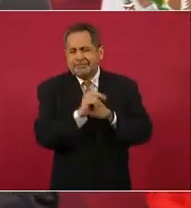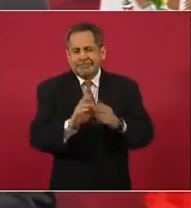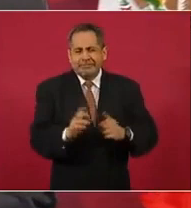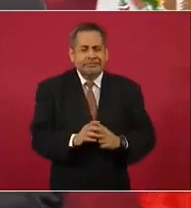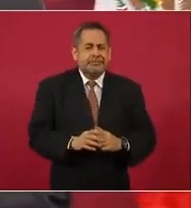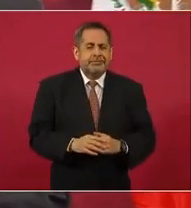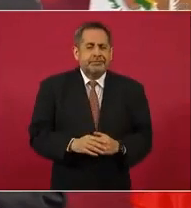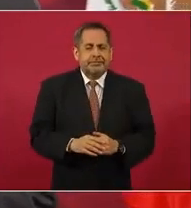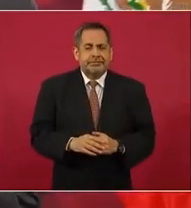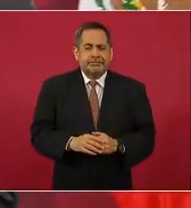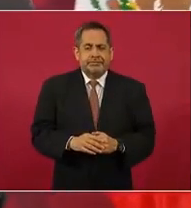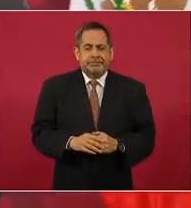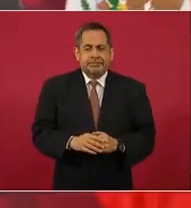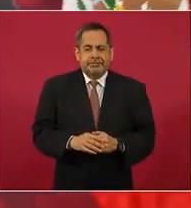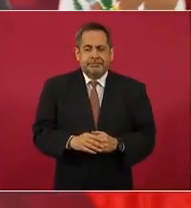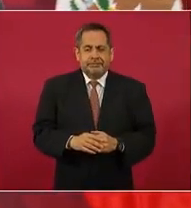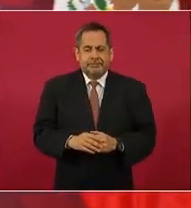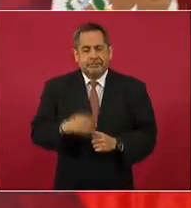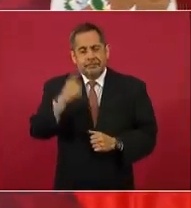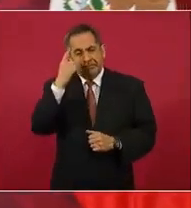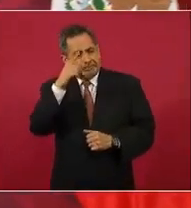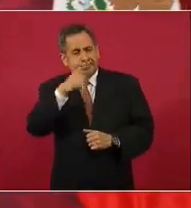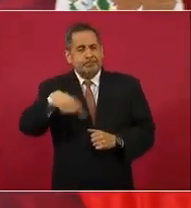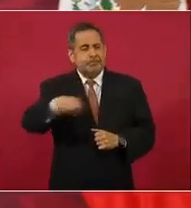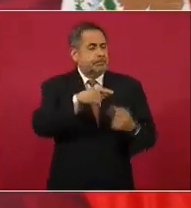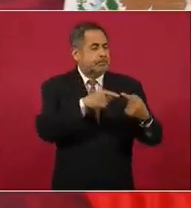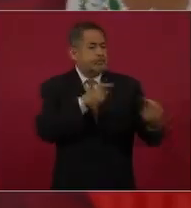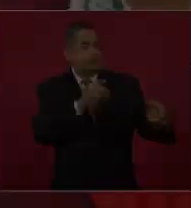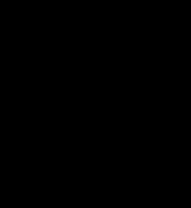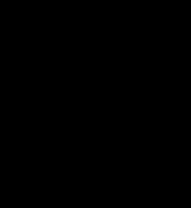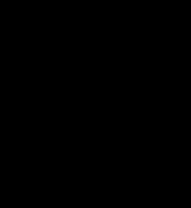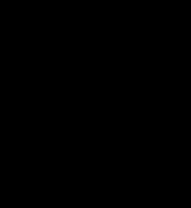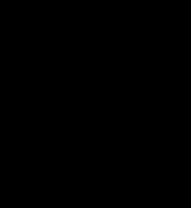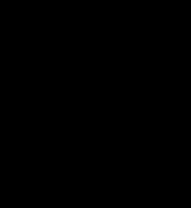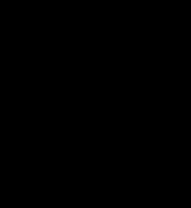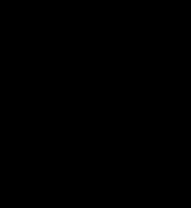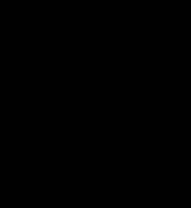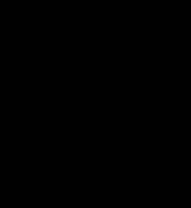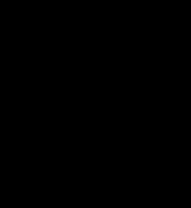Para los conservadores